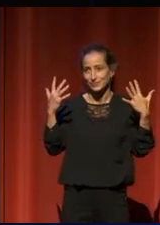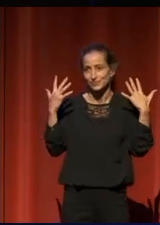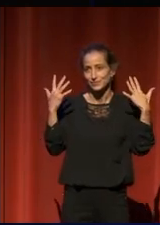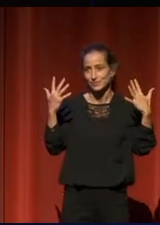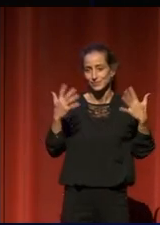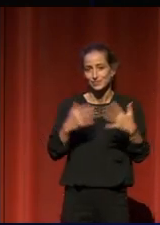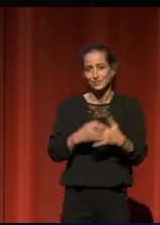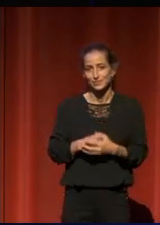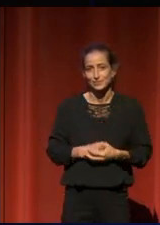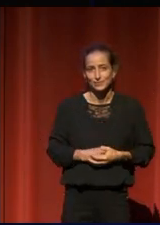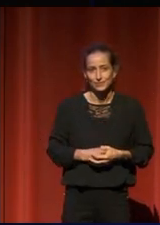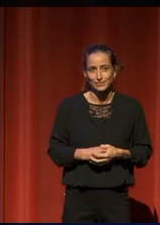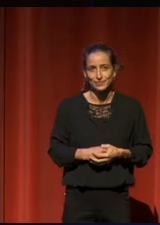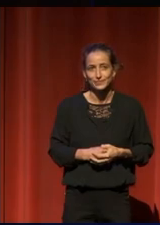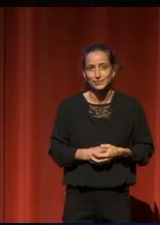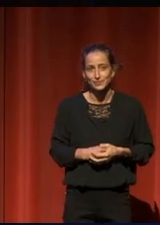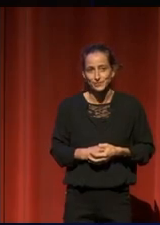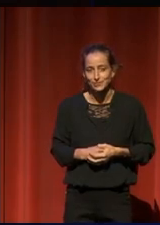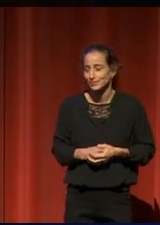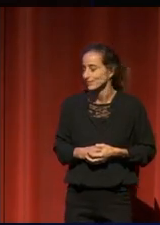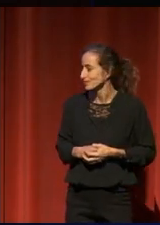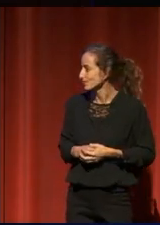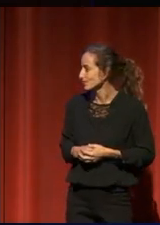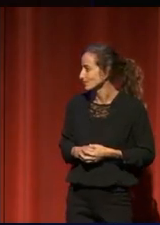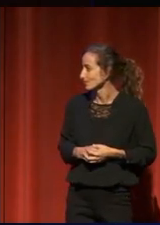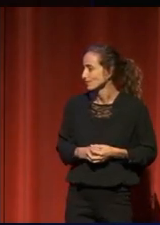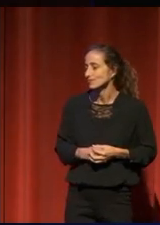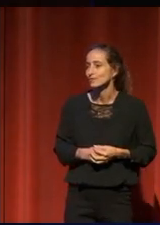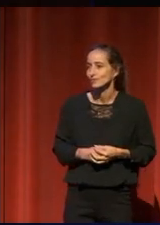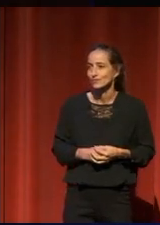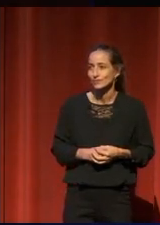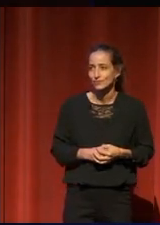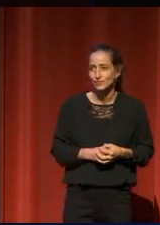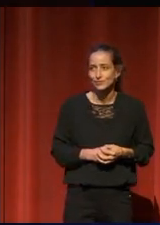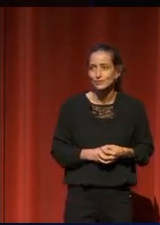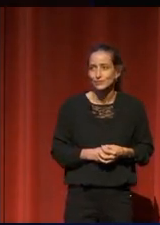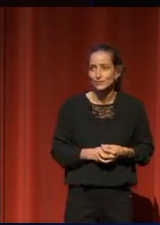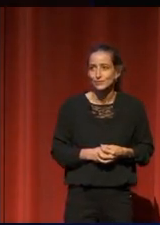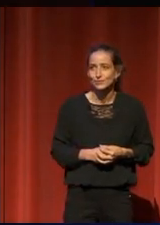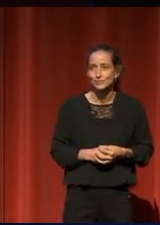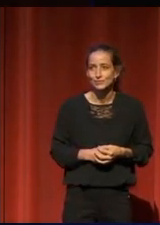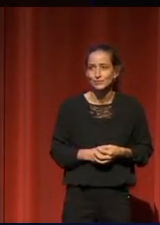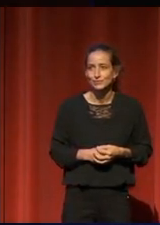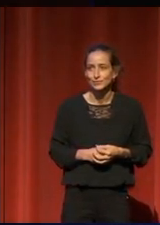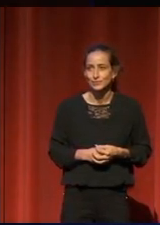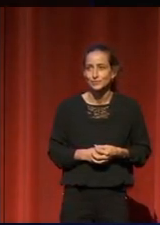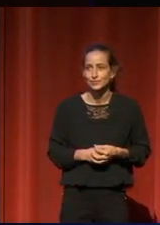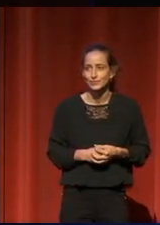Thank you.